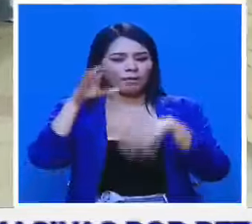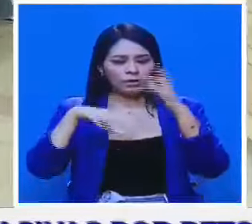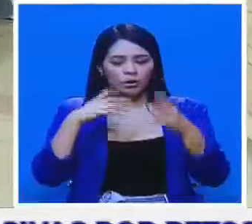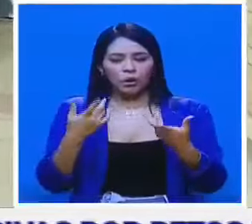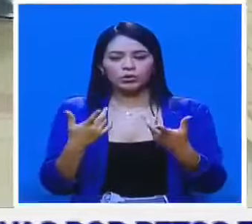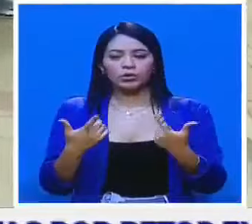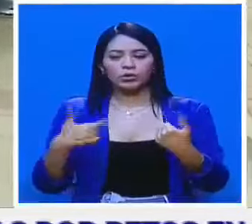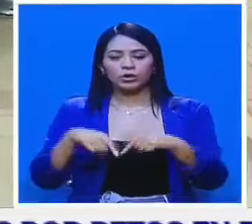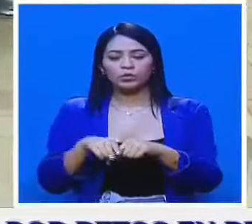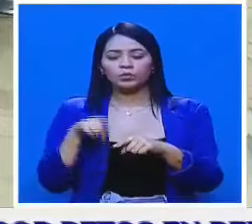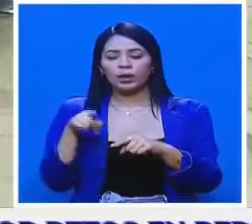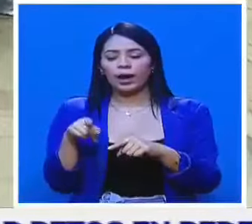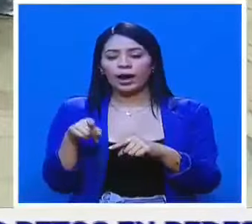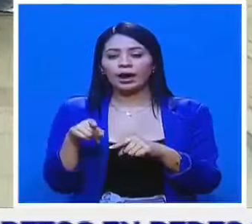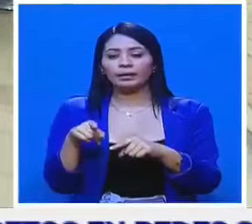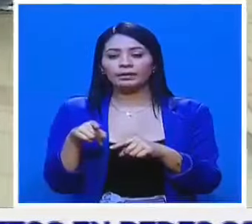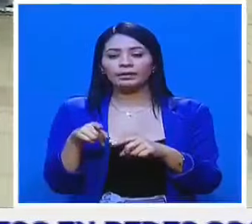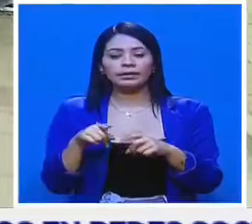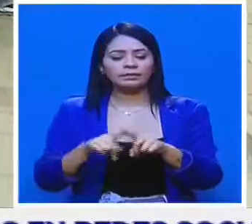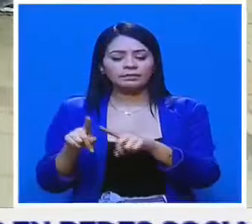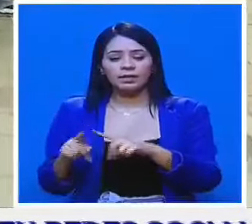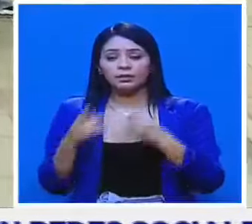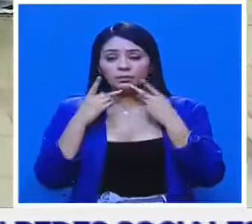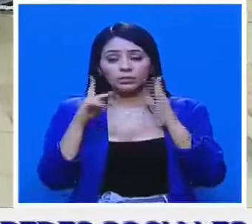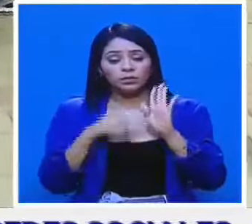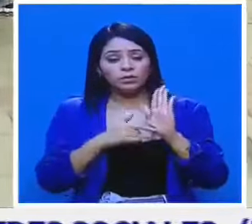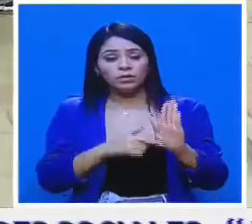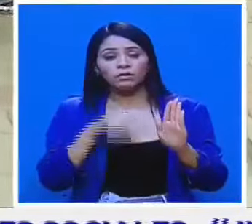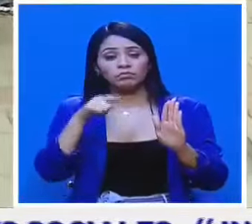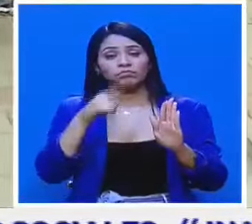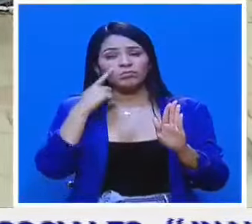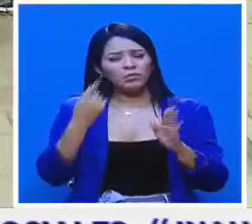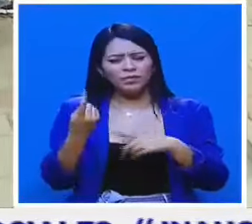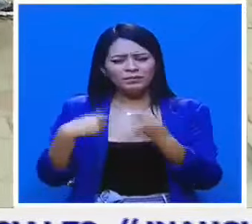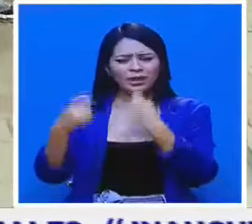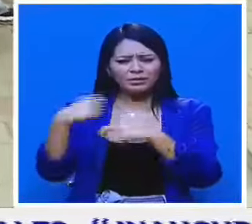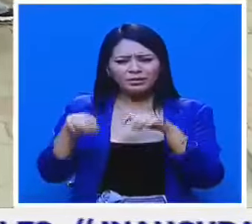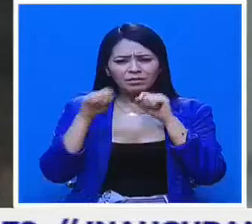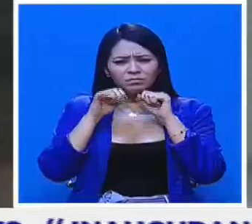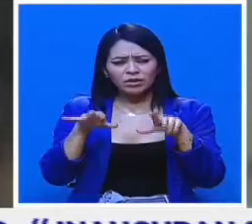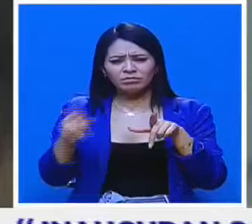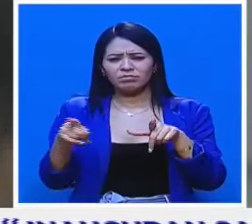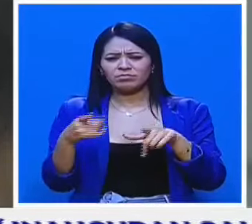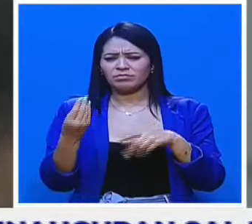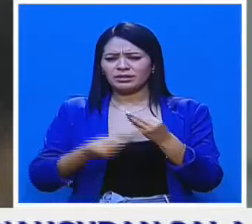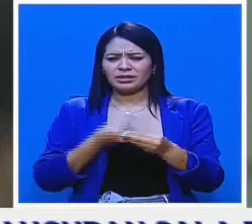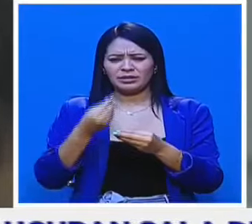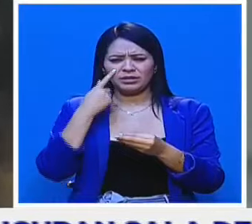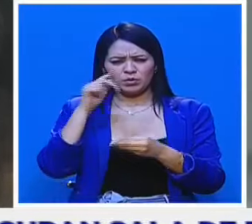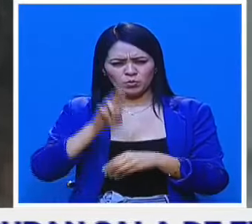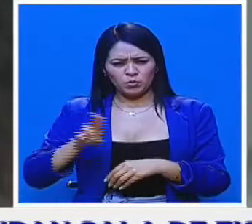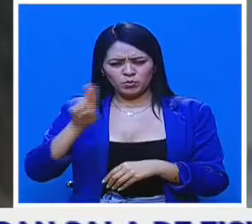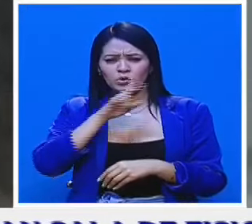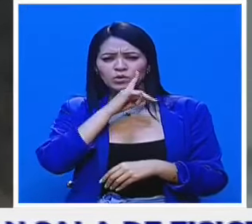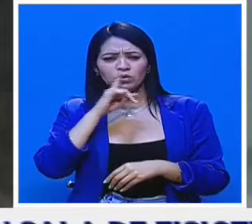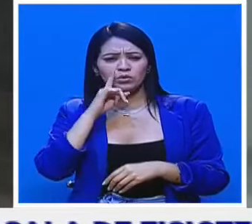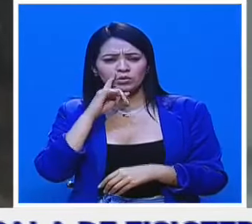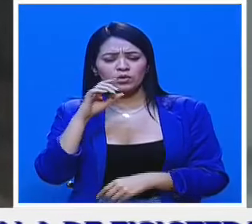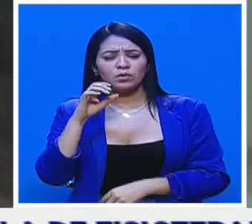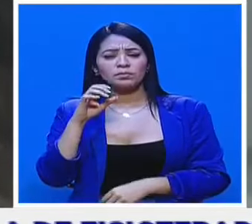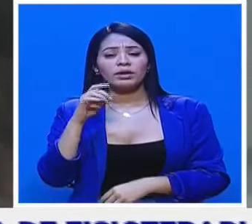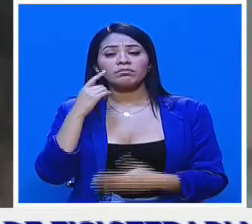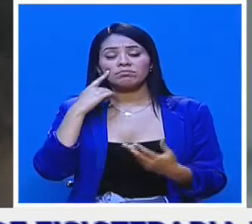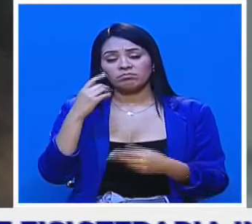pet shop y al público en general sobre esta circulación de una presentación casera que utiliza etiquetas con el nombre de esta marca